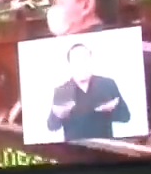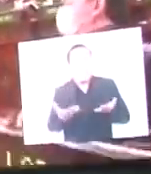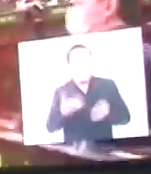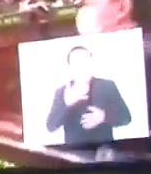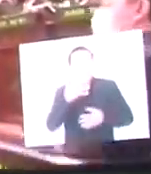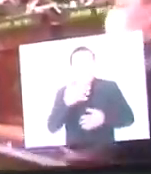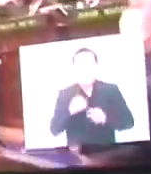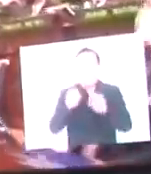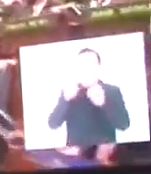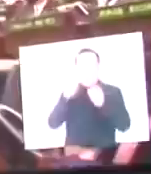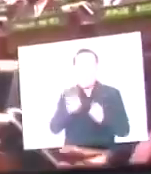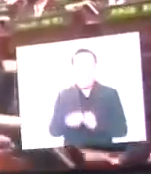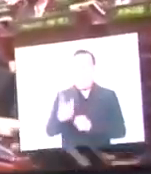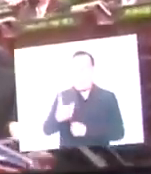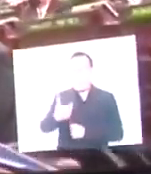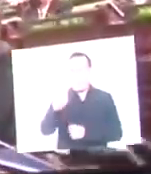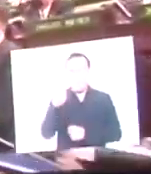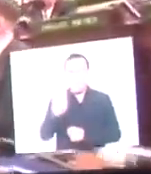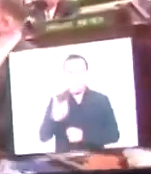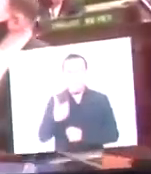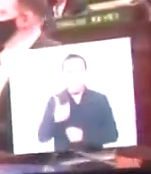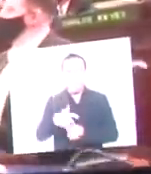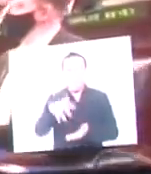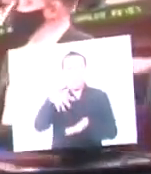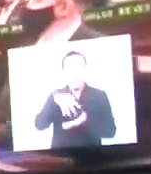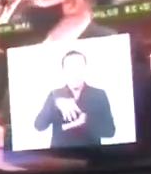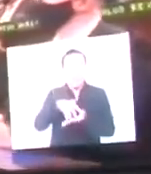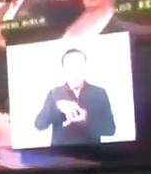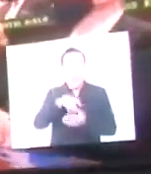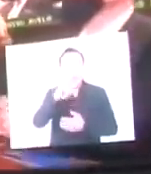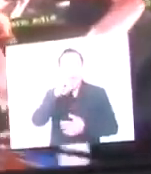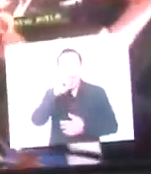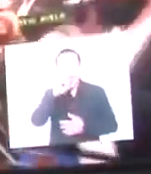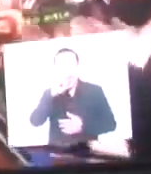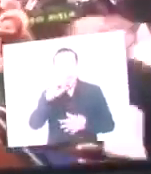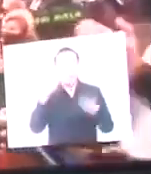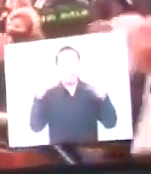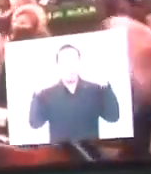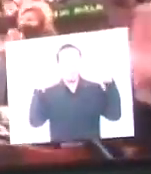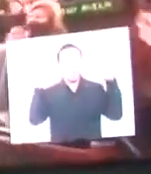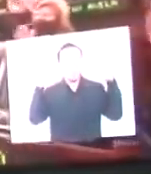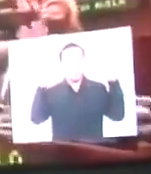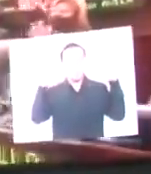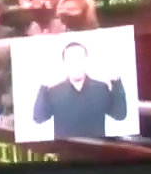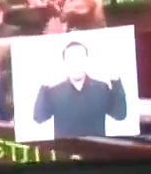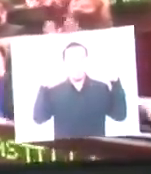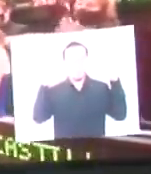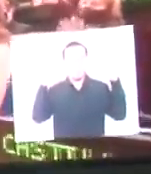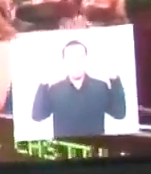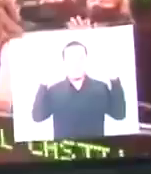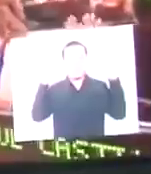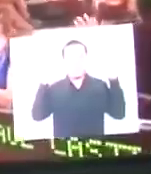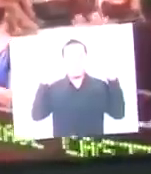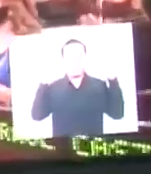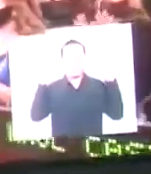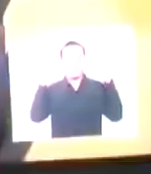no quisiera tener nosotros tenemos amigos nicaragüenses mexicanos y hondureños